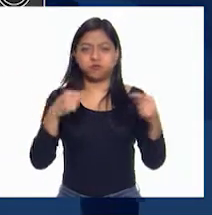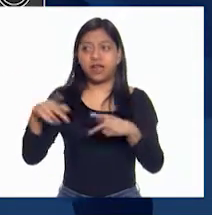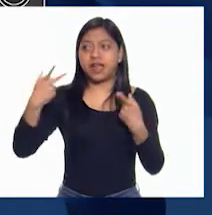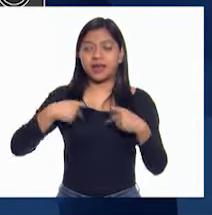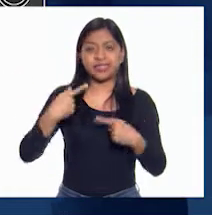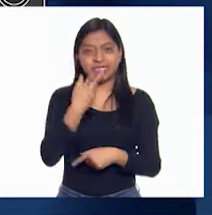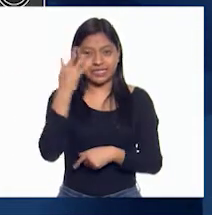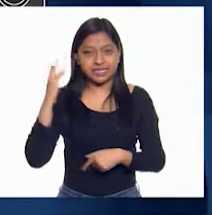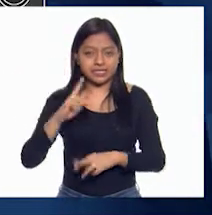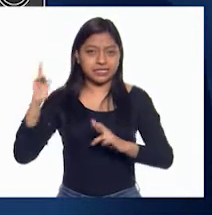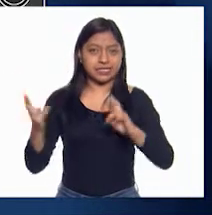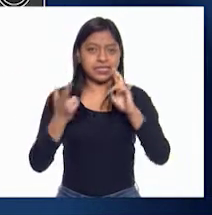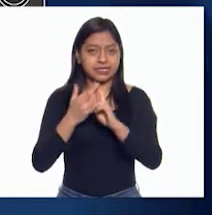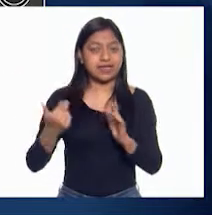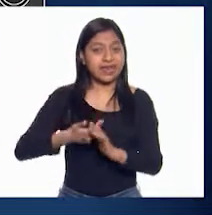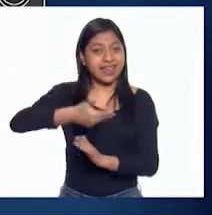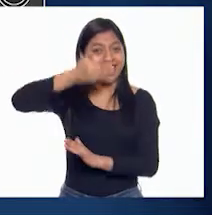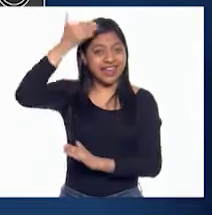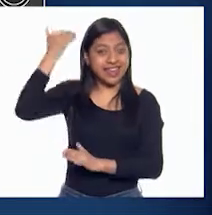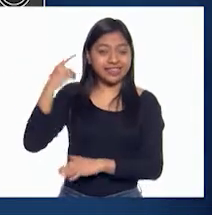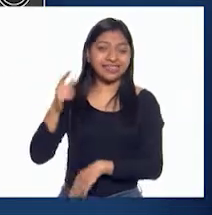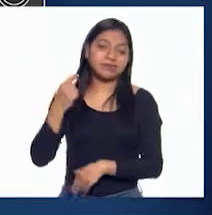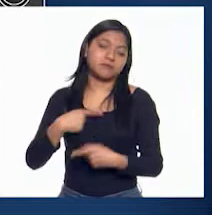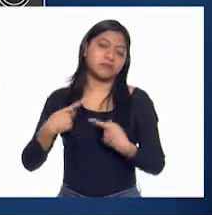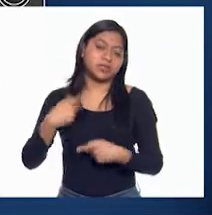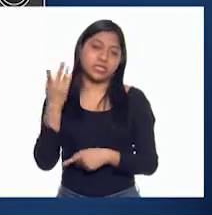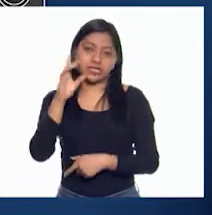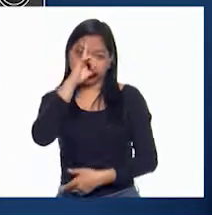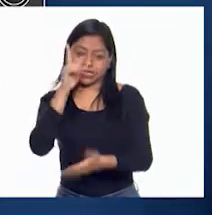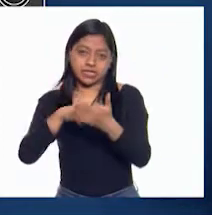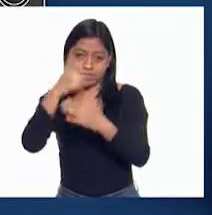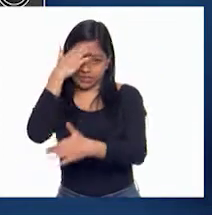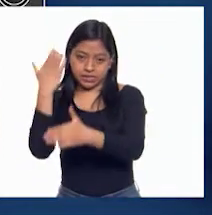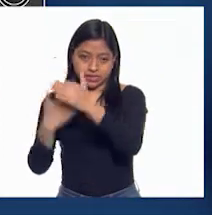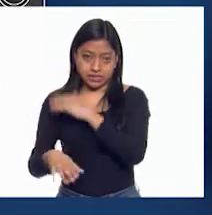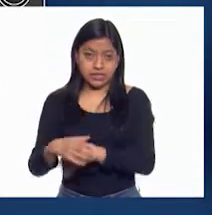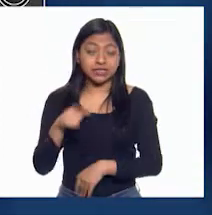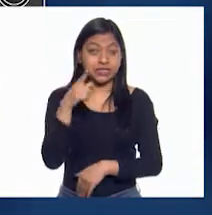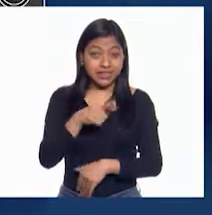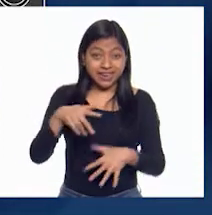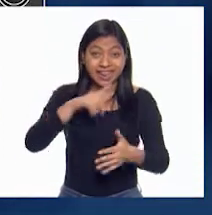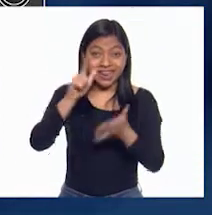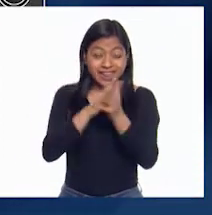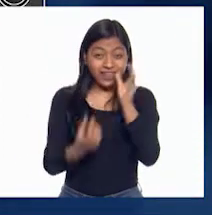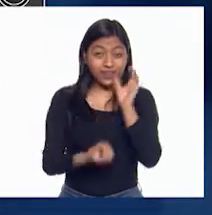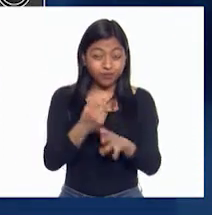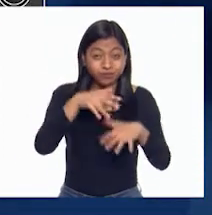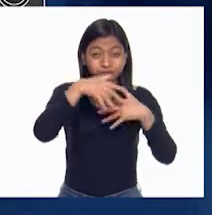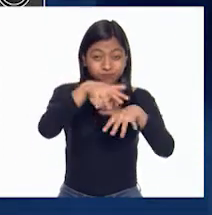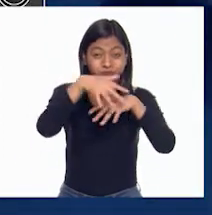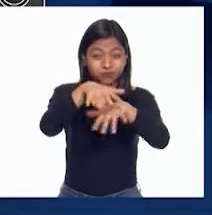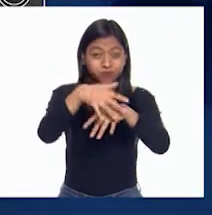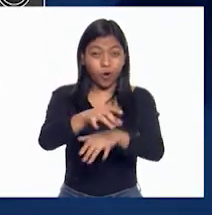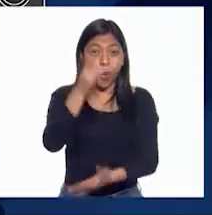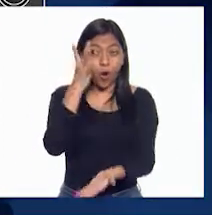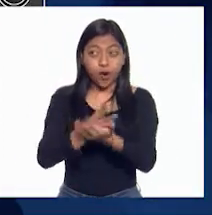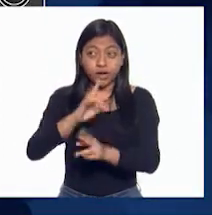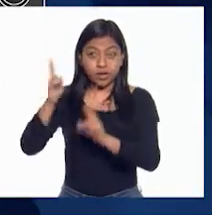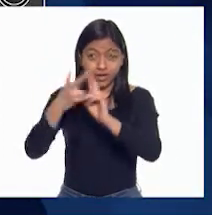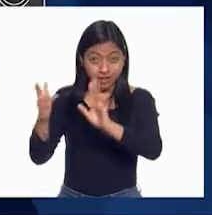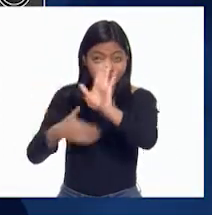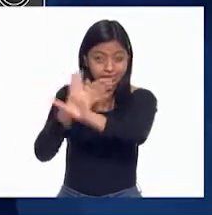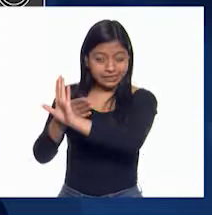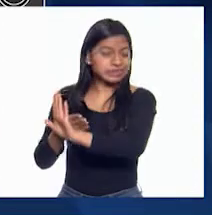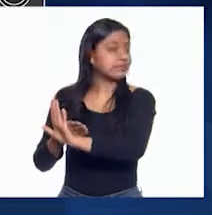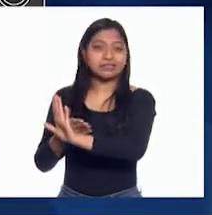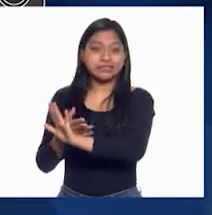que antecede el cisma de la fe católica. El impacto de la Reforma Protestante no solo se sintió en la vida religiosa,